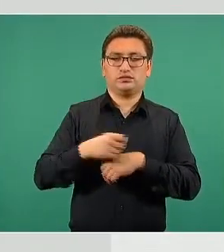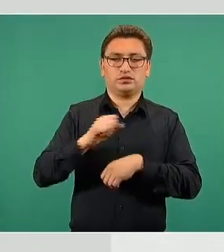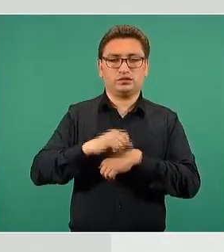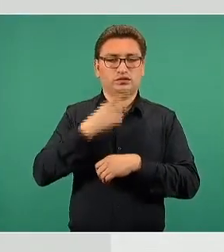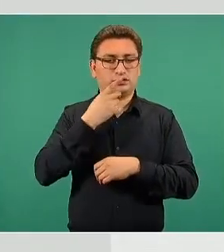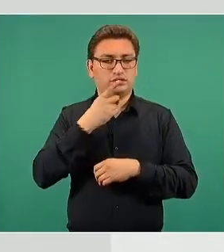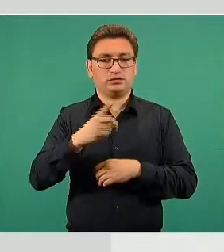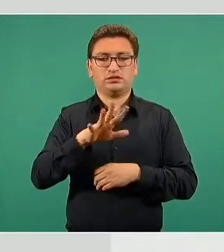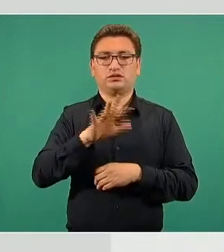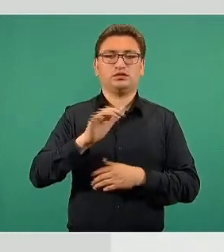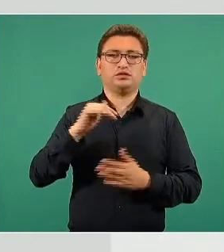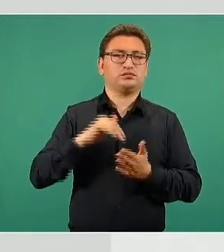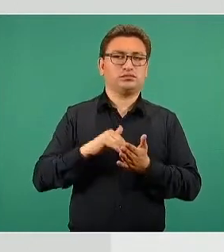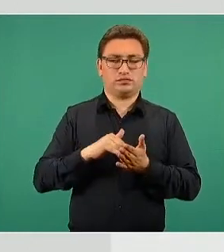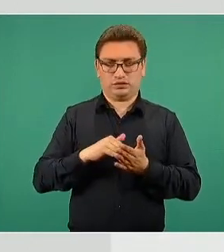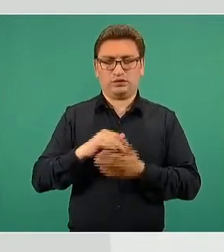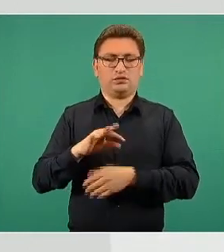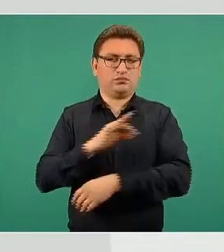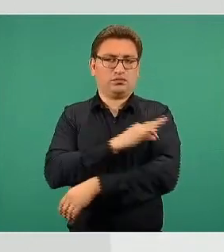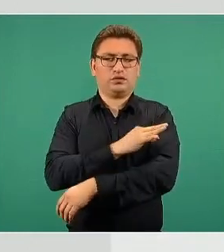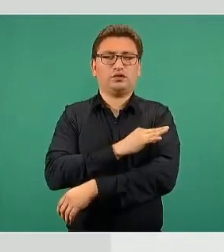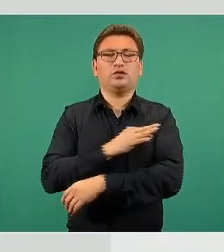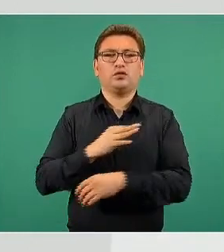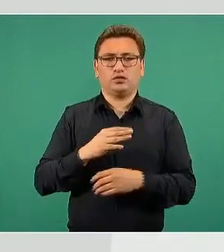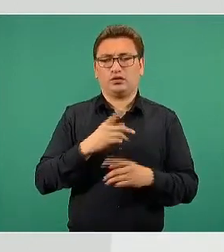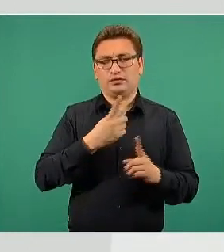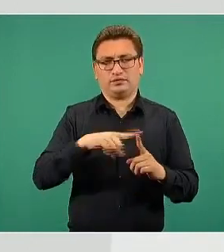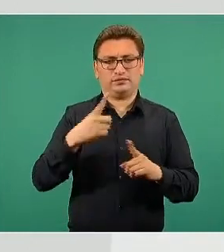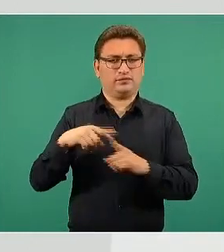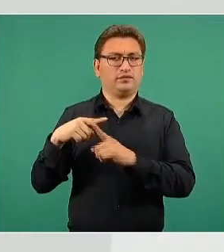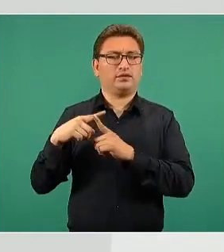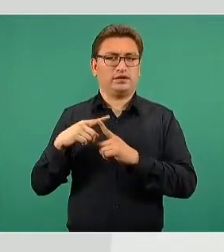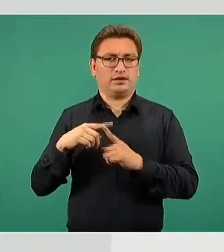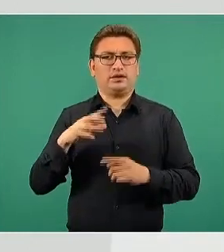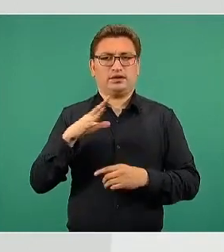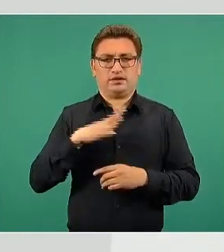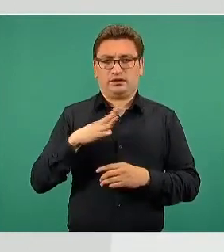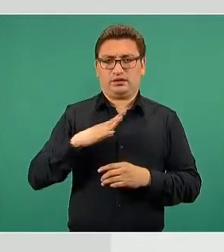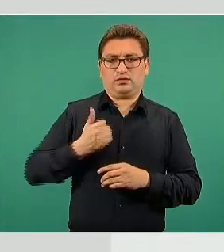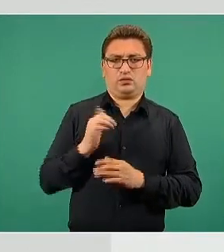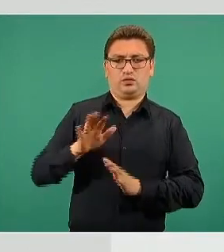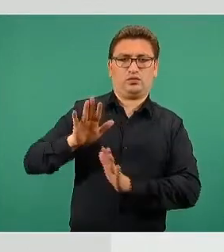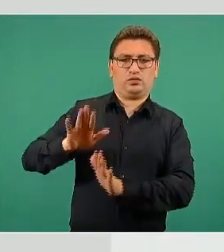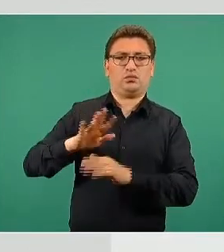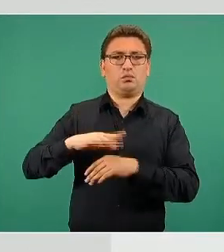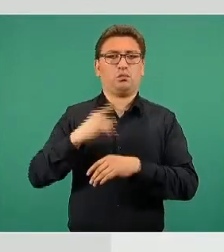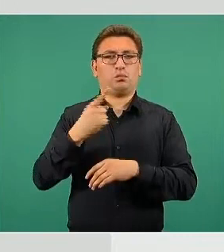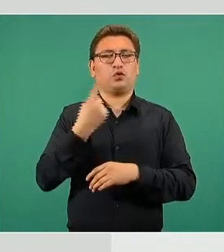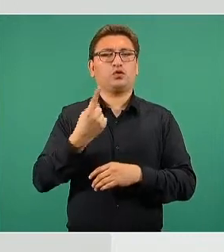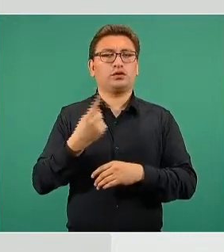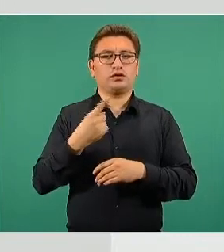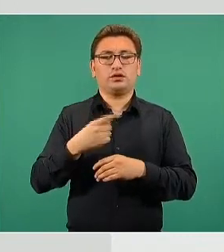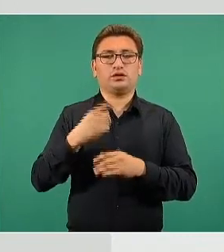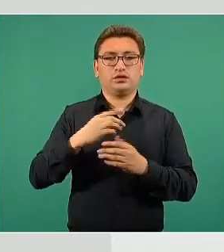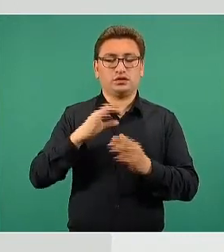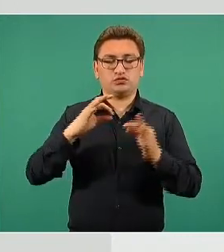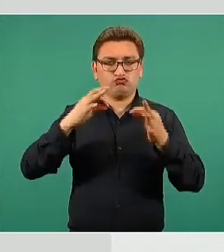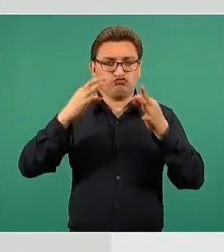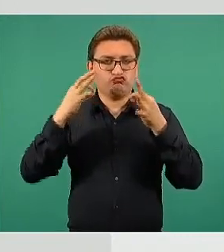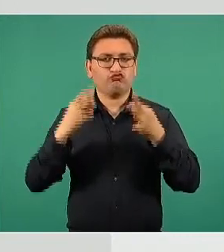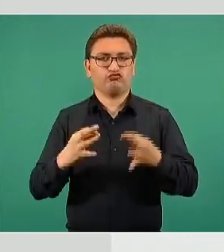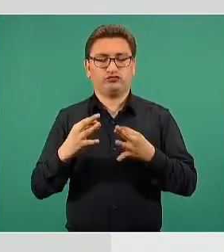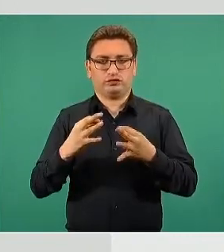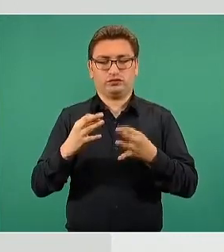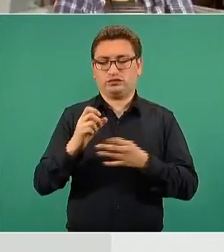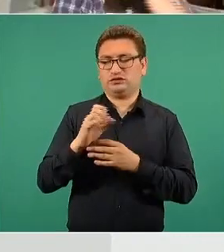había 500,000 vacunas o dosis de vacunas que estaban resguardadas porque no habían llegado los certificados de calidad